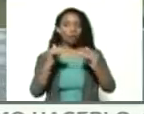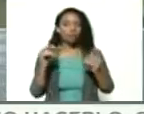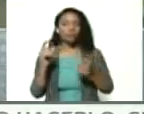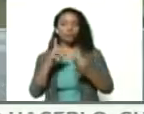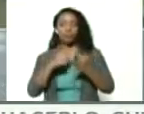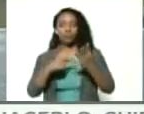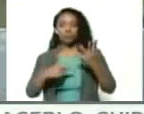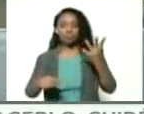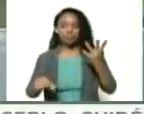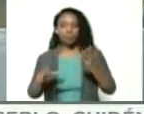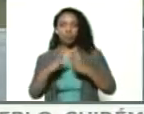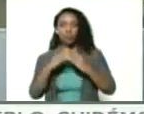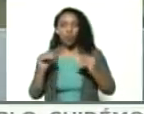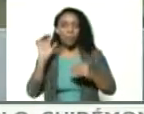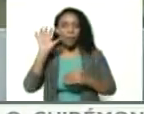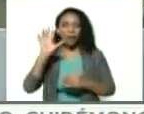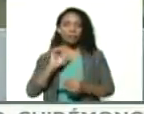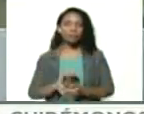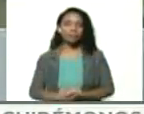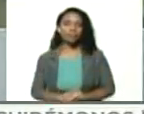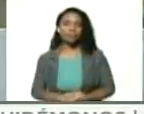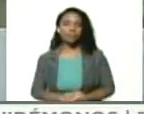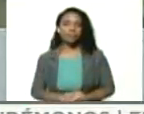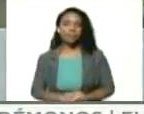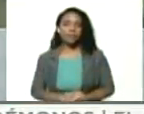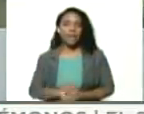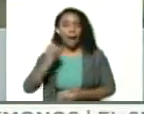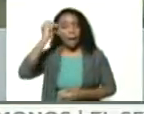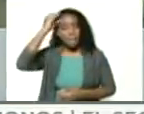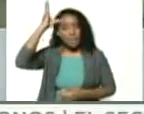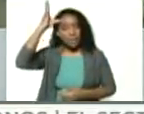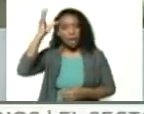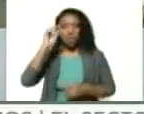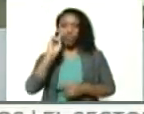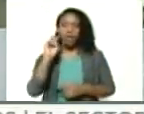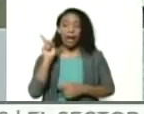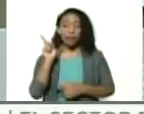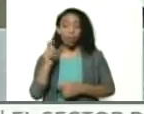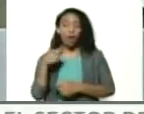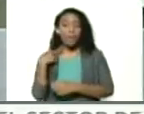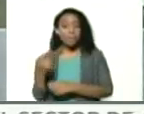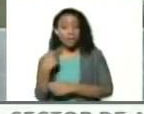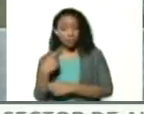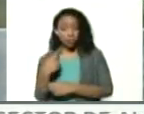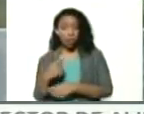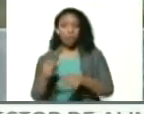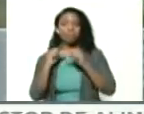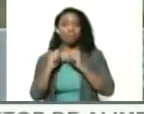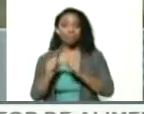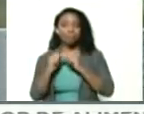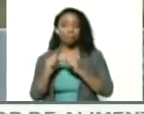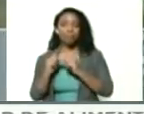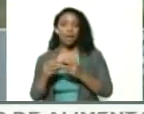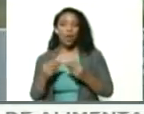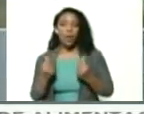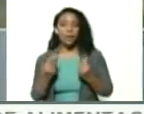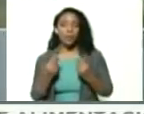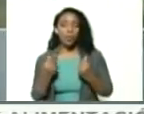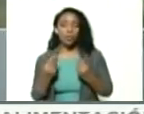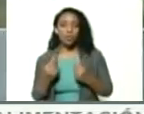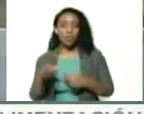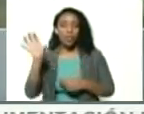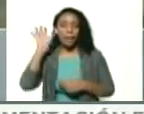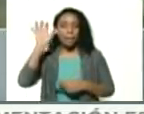en el Sur, en todo el país. Capacidades, esto es inversión permanente, los recursos de la